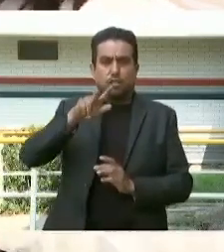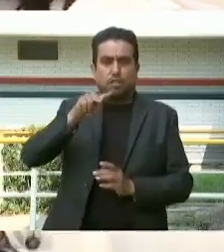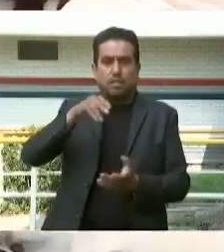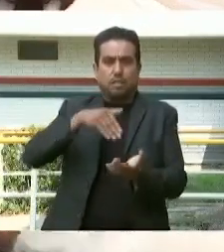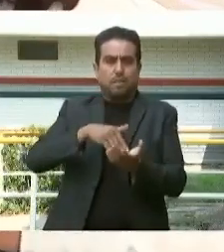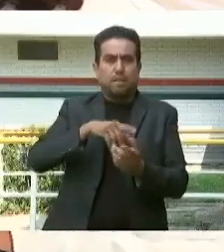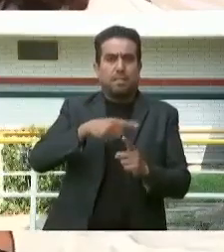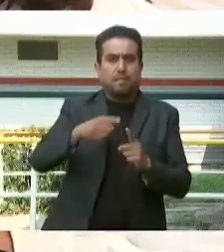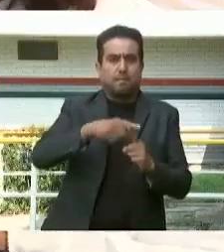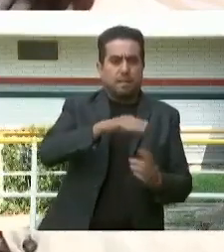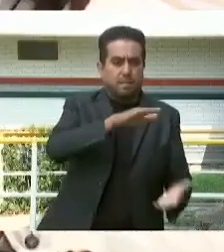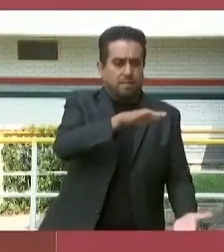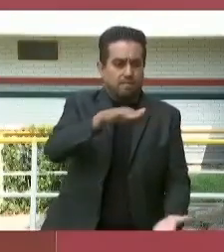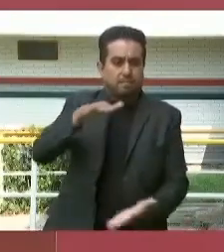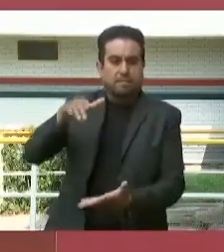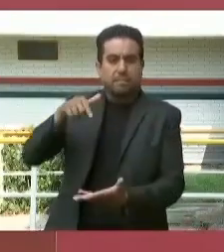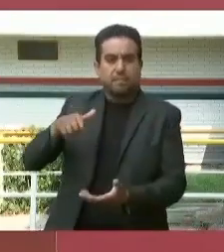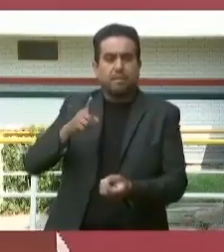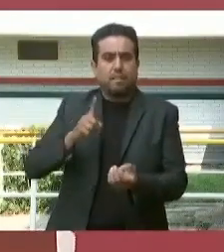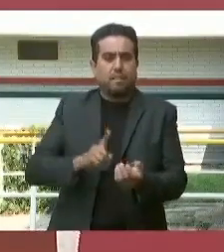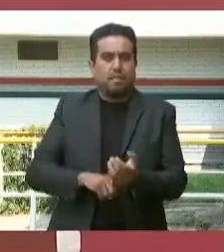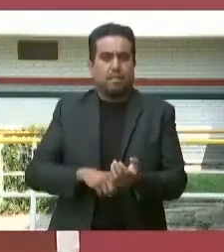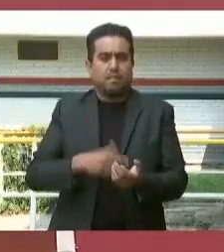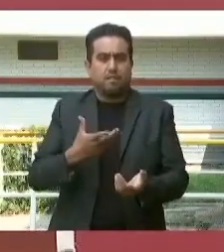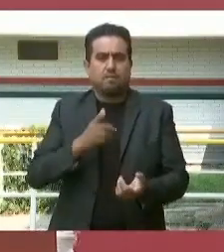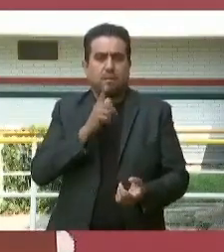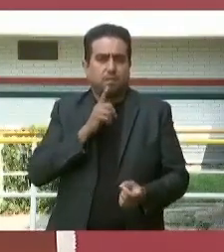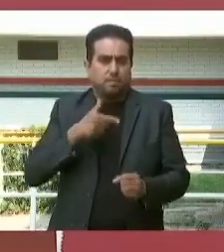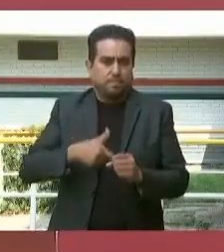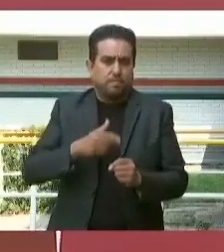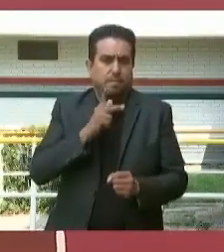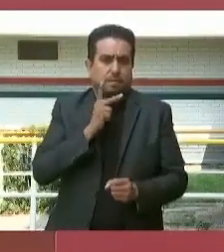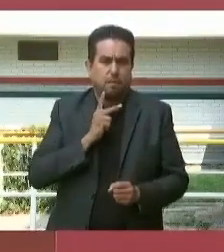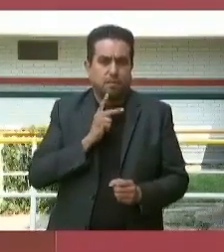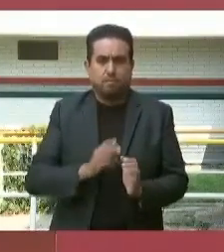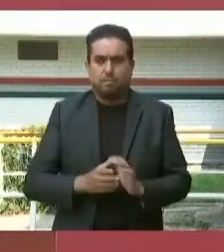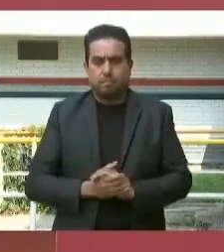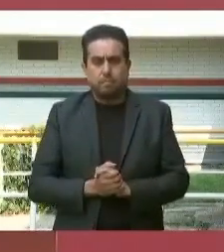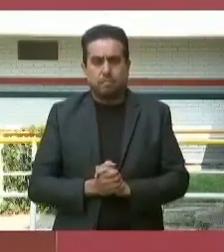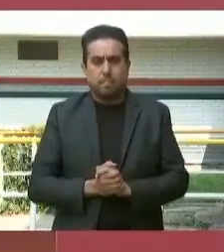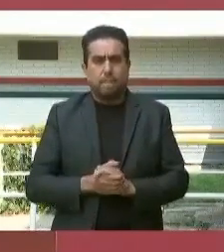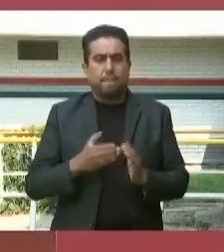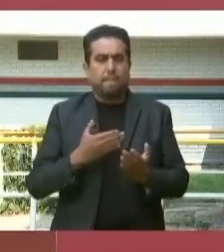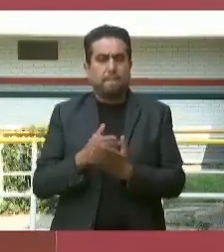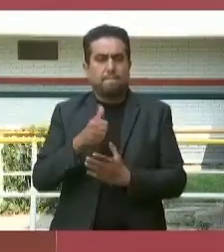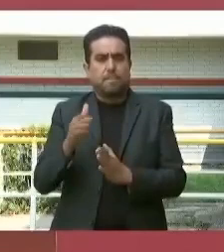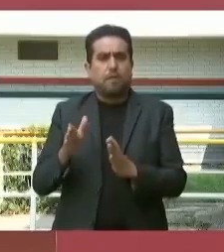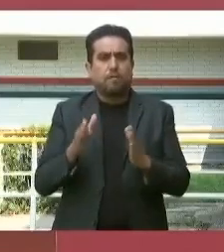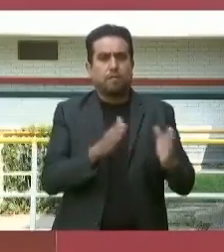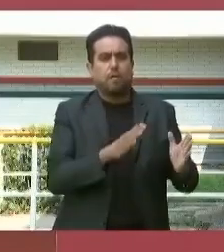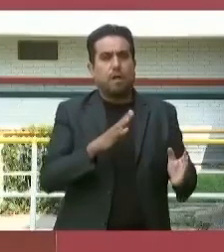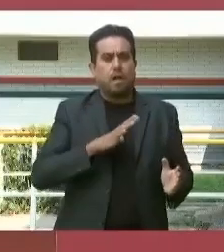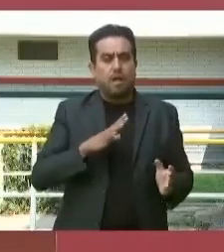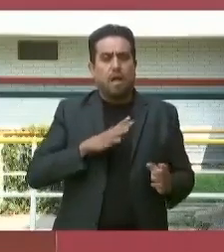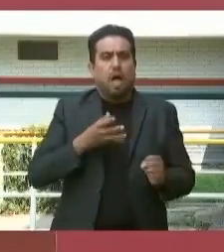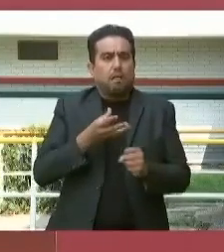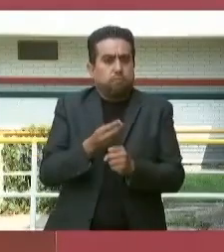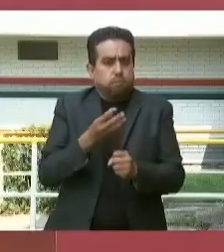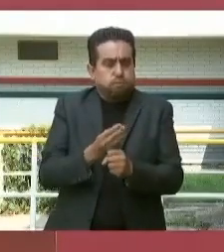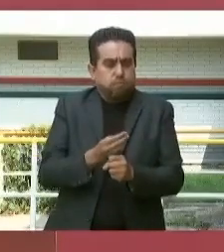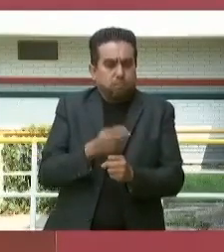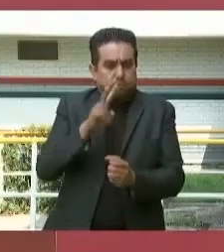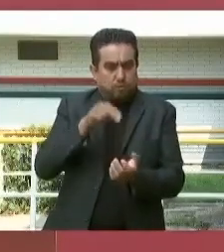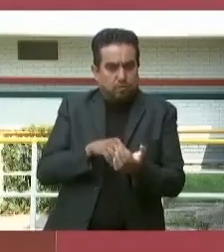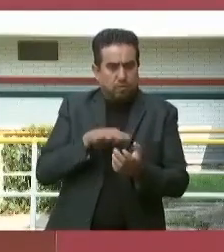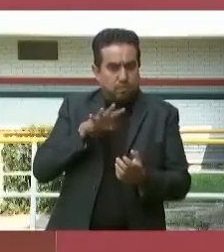producto tuvimos un siniestro en la que sigue voy a describir la rehabilitación efectuadas en